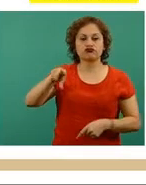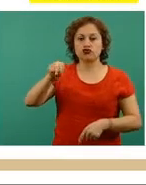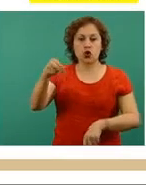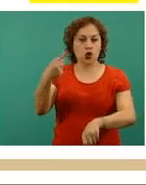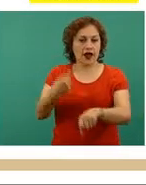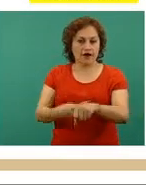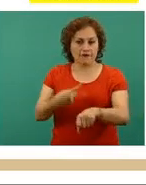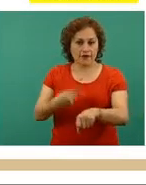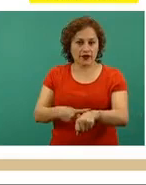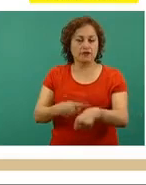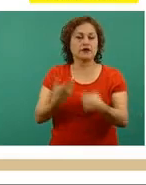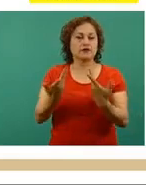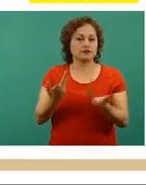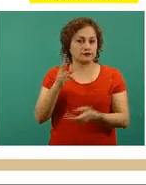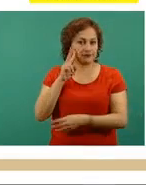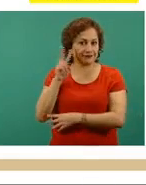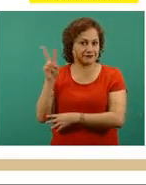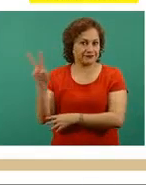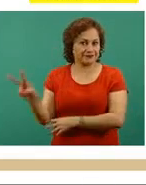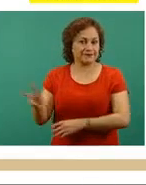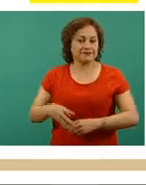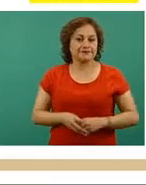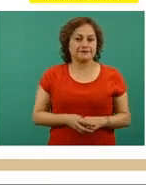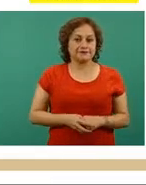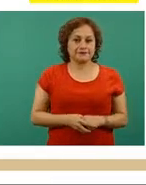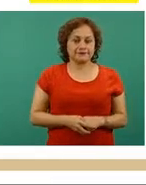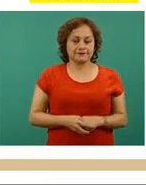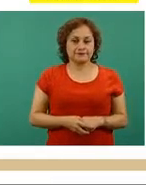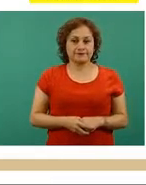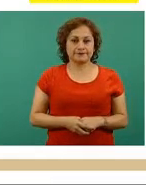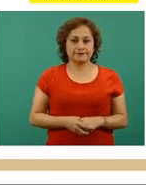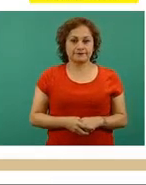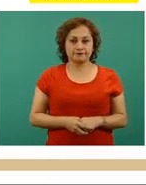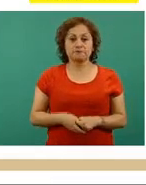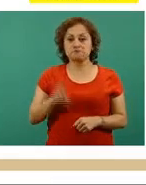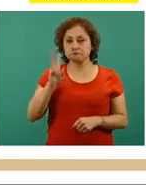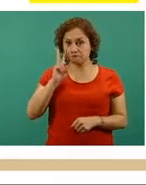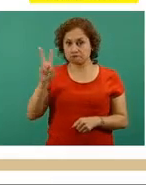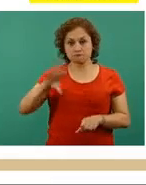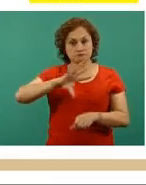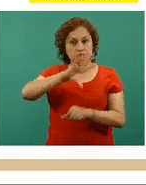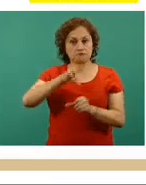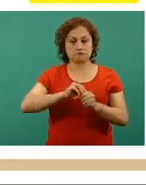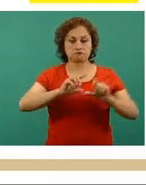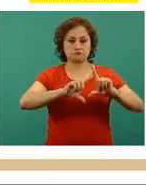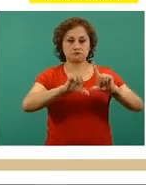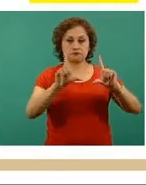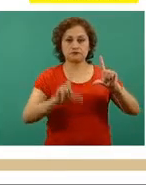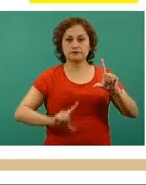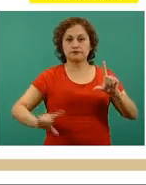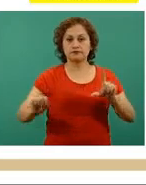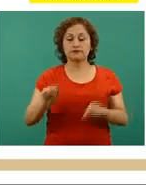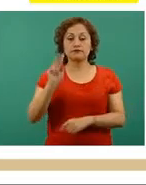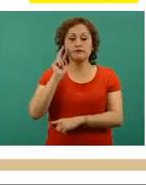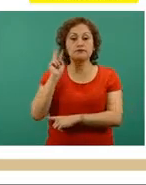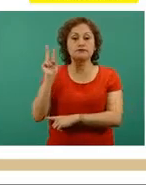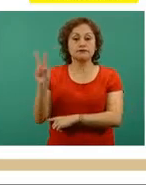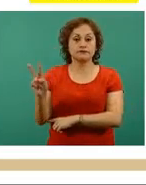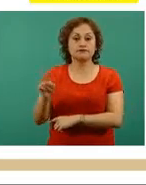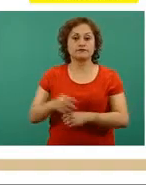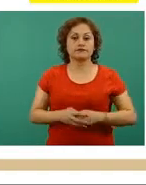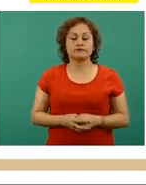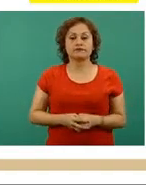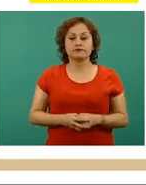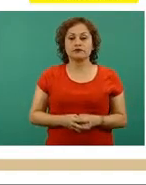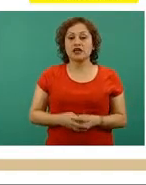confirmado, podemos visualizar, ¿no?, este escenario nacional en el que observamos que han sido